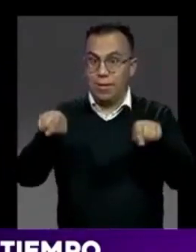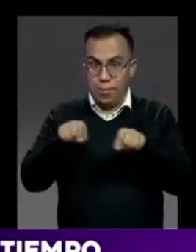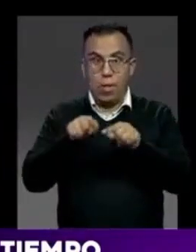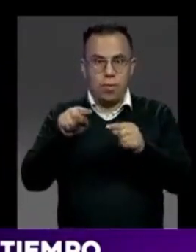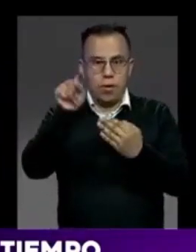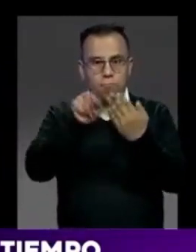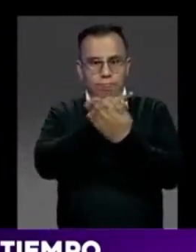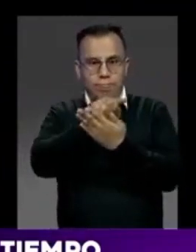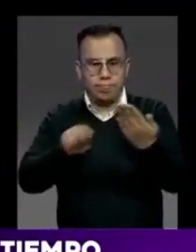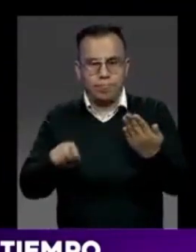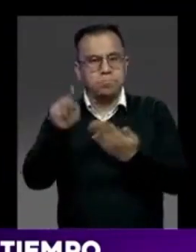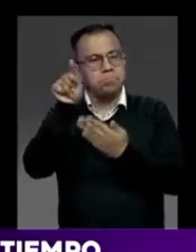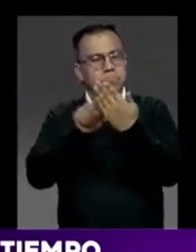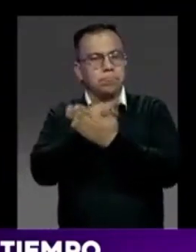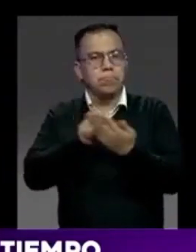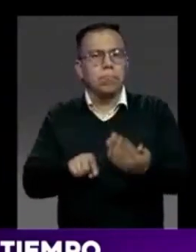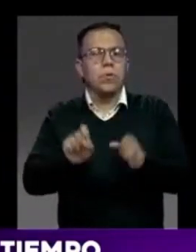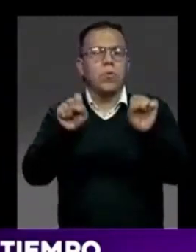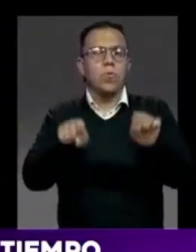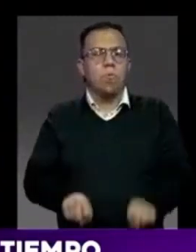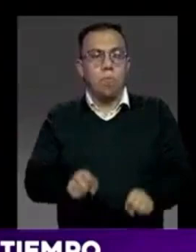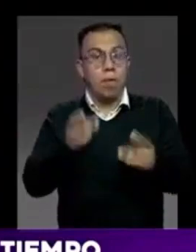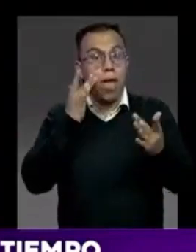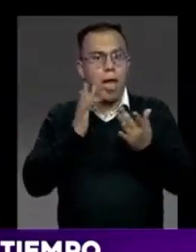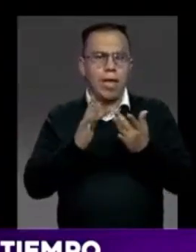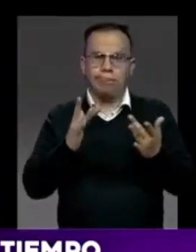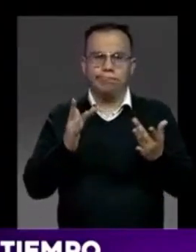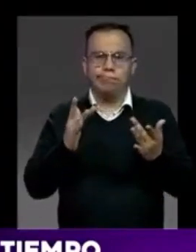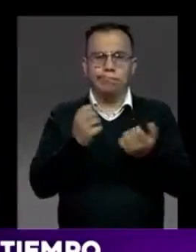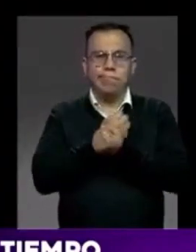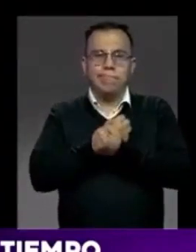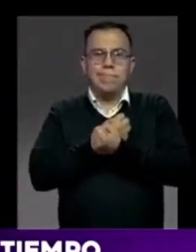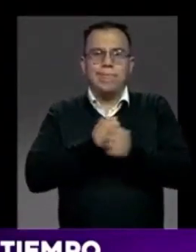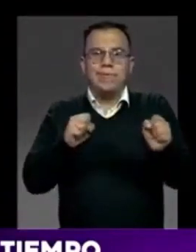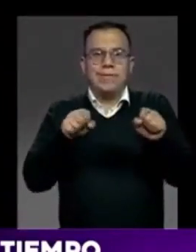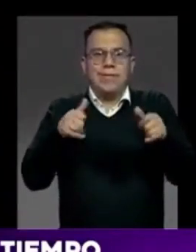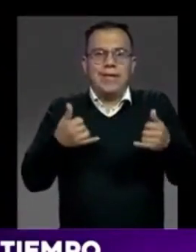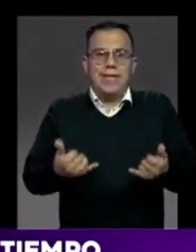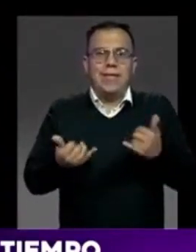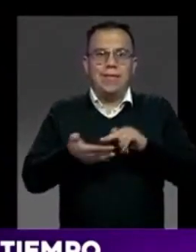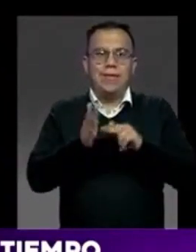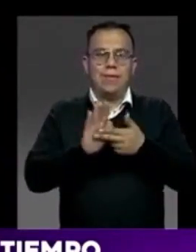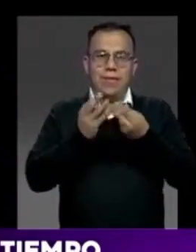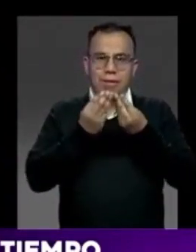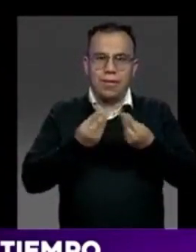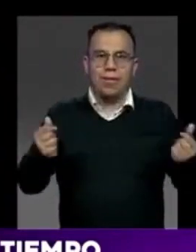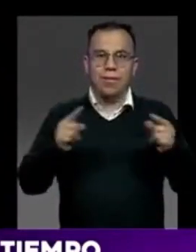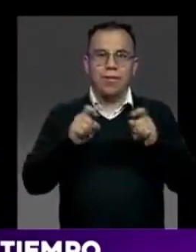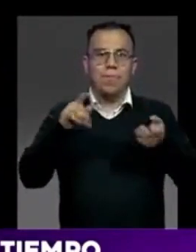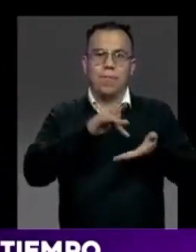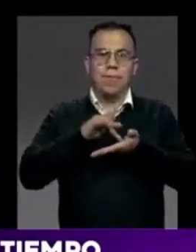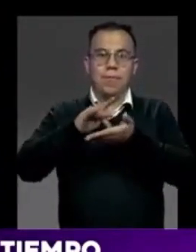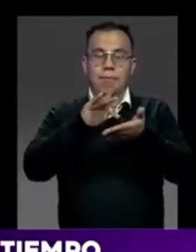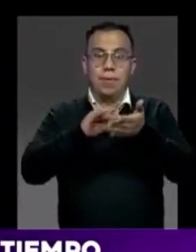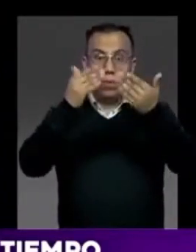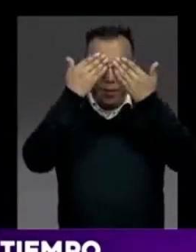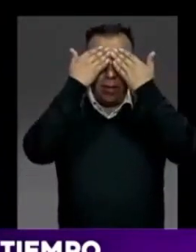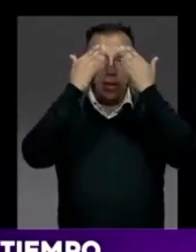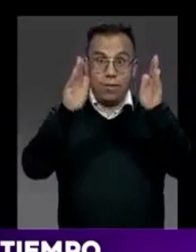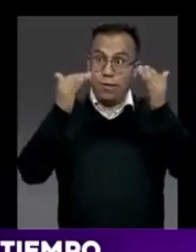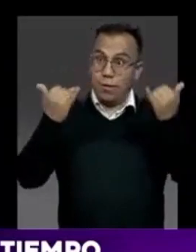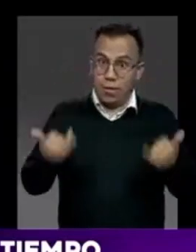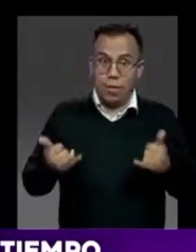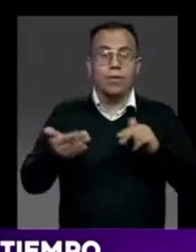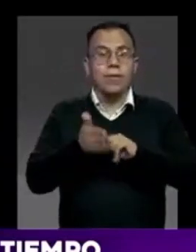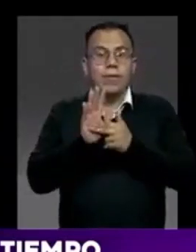menos parece creo que eso lo podrá por todo nos parece el colmo que haya esta discriminación frente a la participación democrática que dt en este